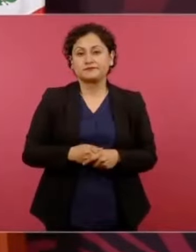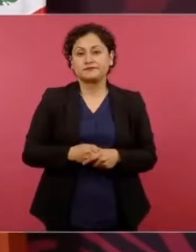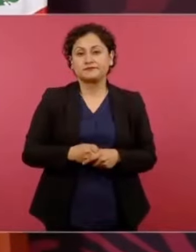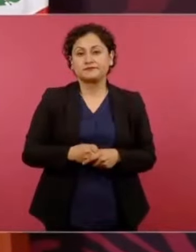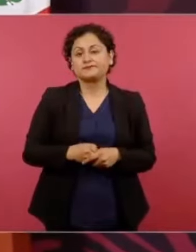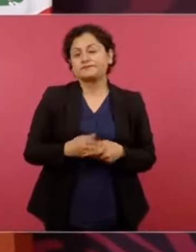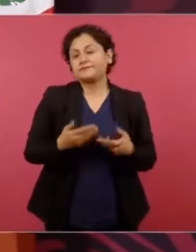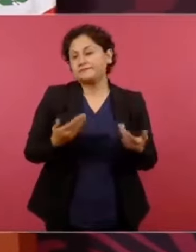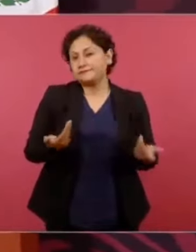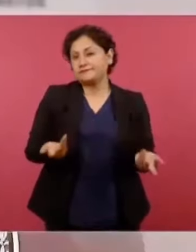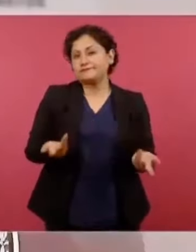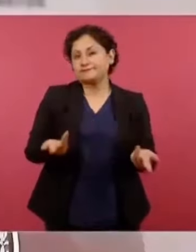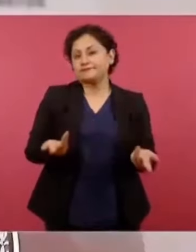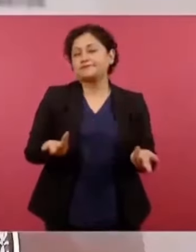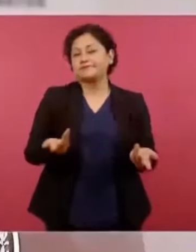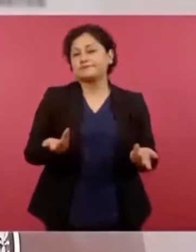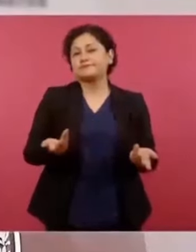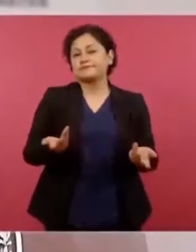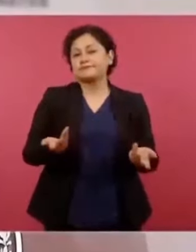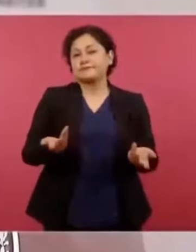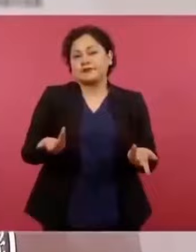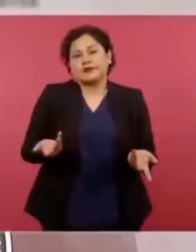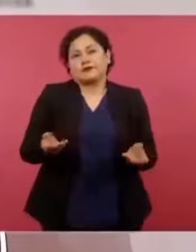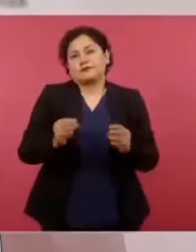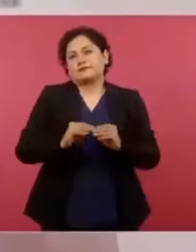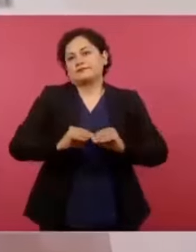Por eso, bueno, y medios,